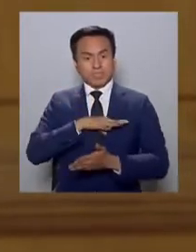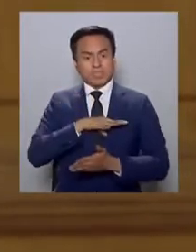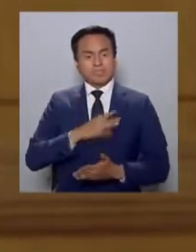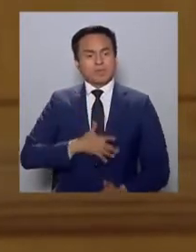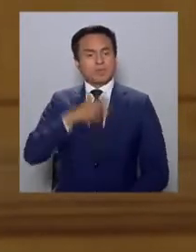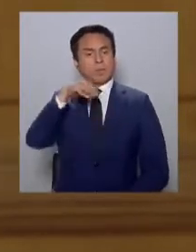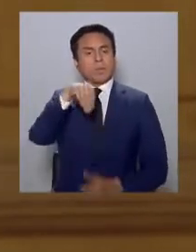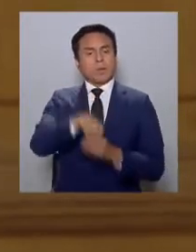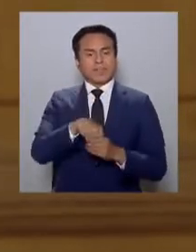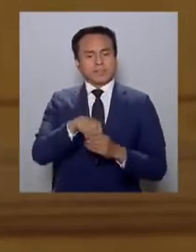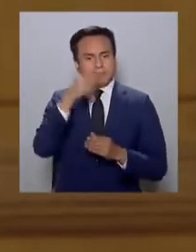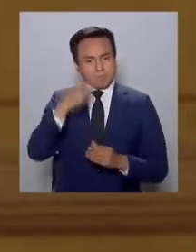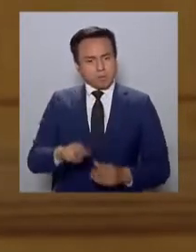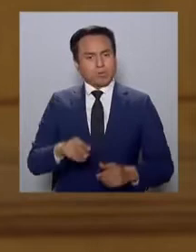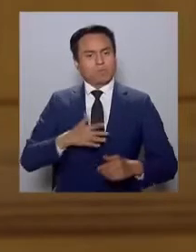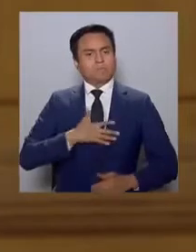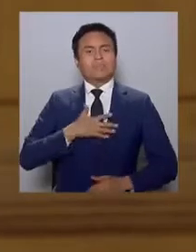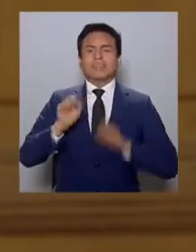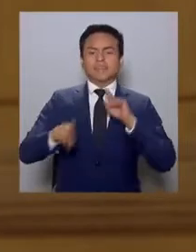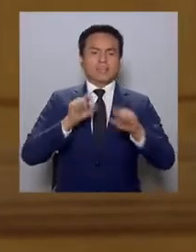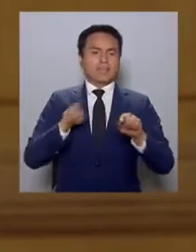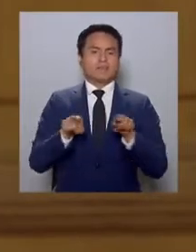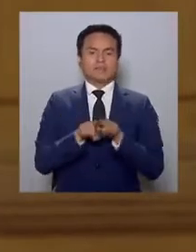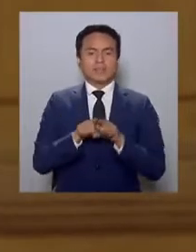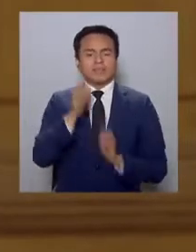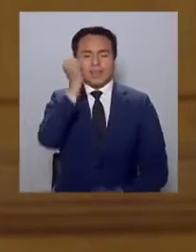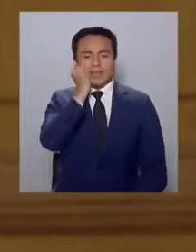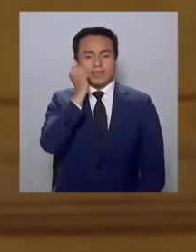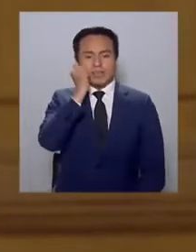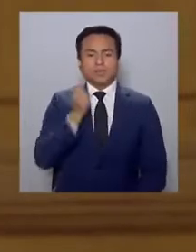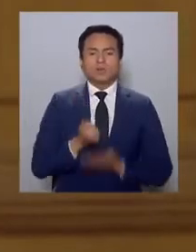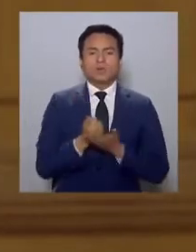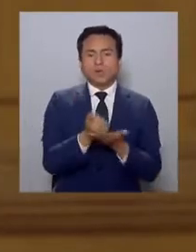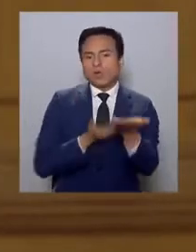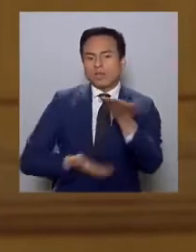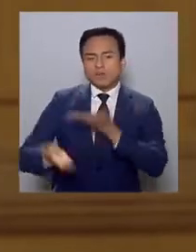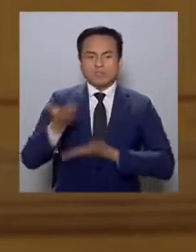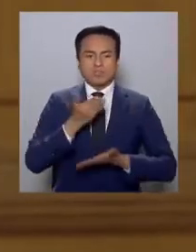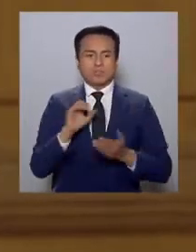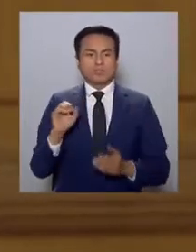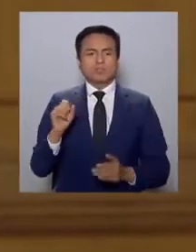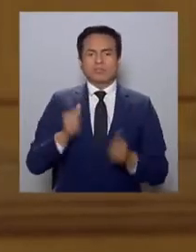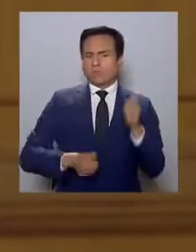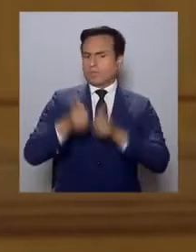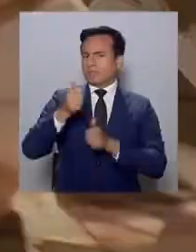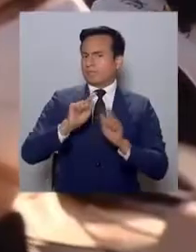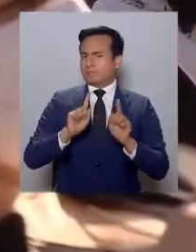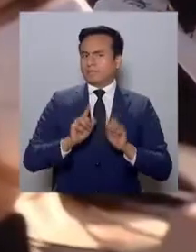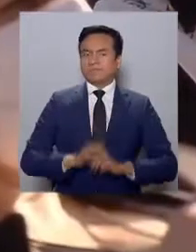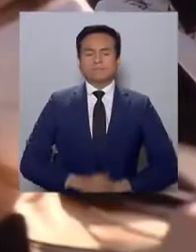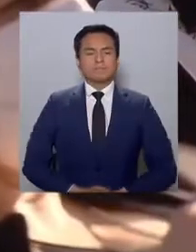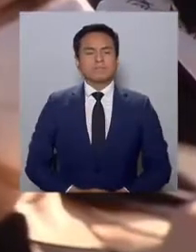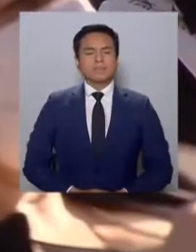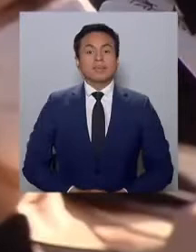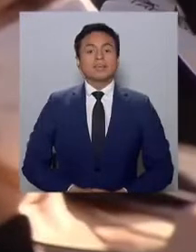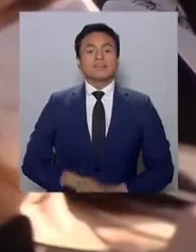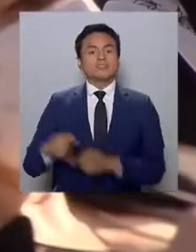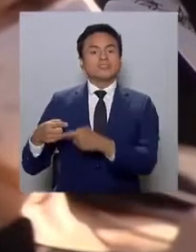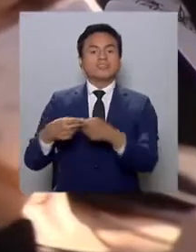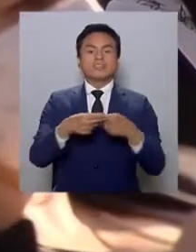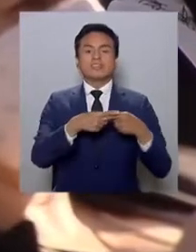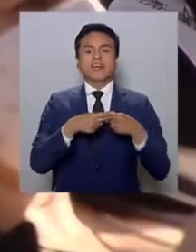sentamos parte, lo sintamos propio y lo defendamos como tal, con cariño, con colaboración, por sobre la competencia. Una